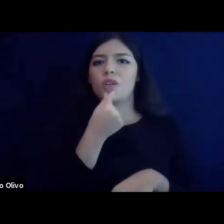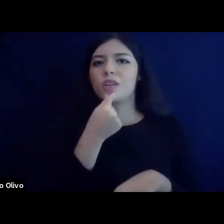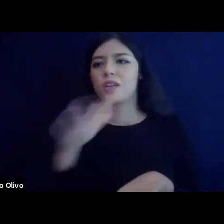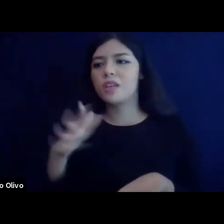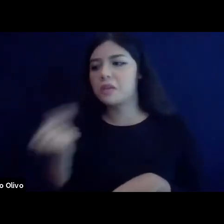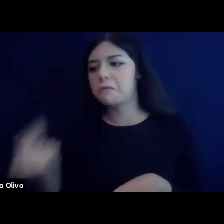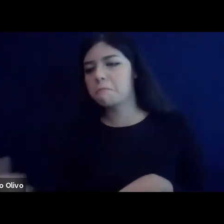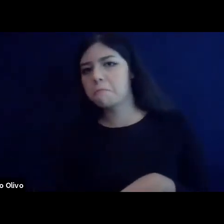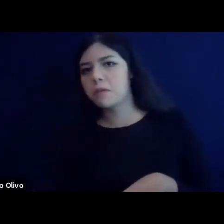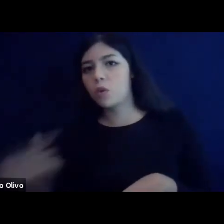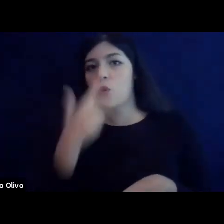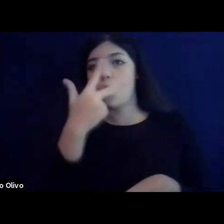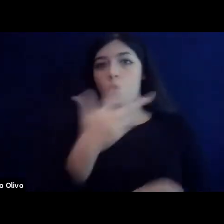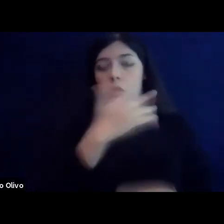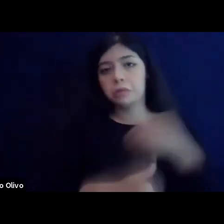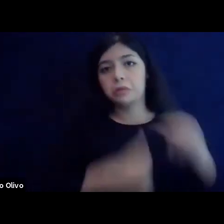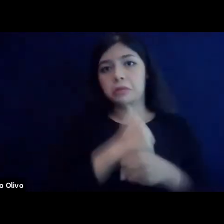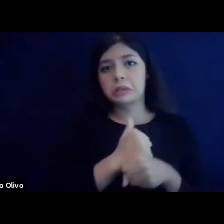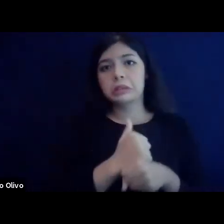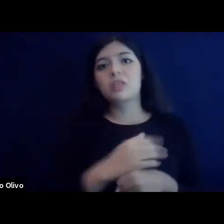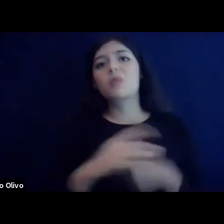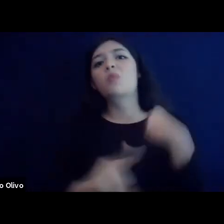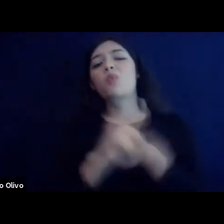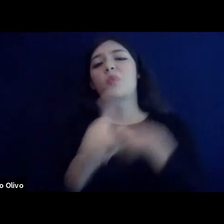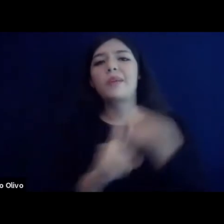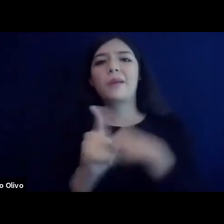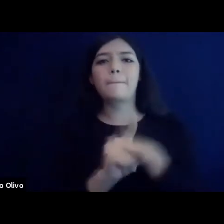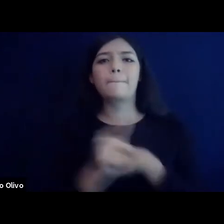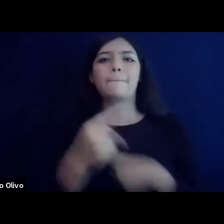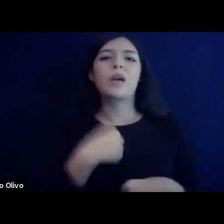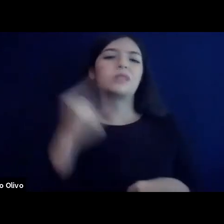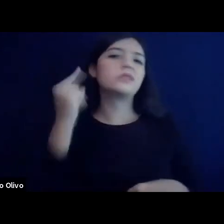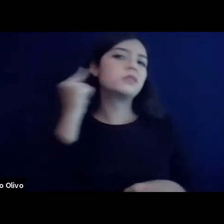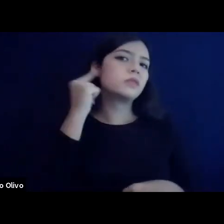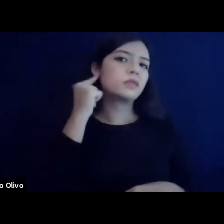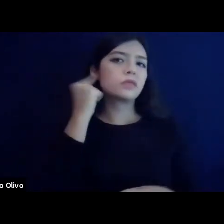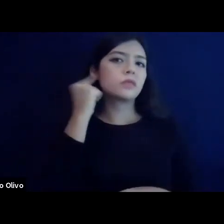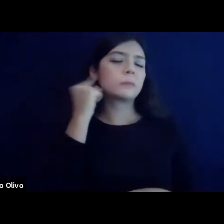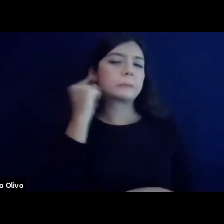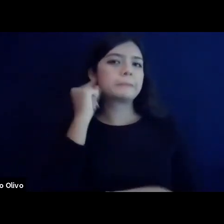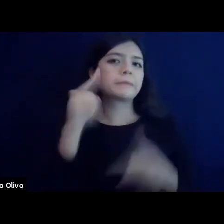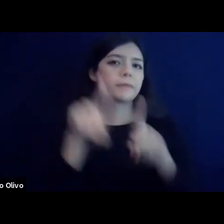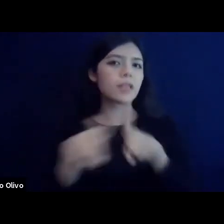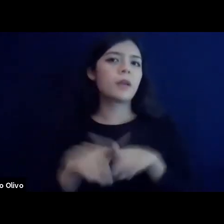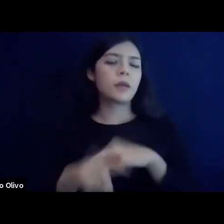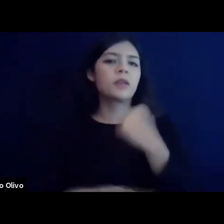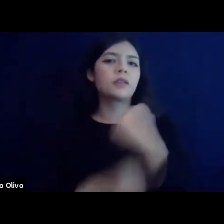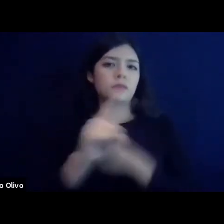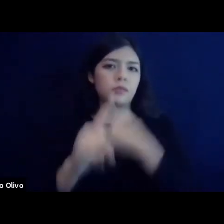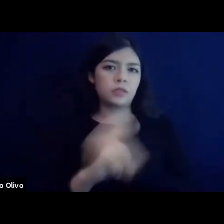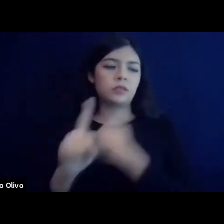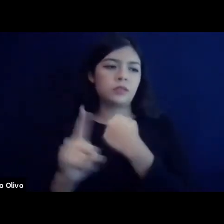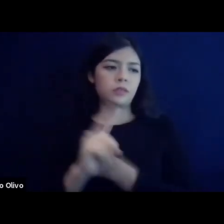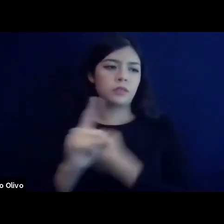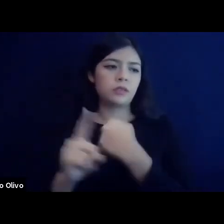los 8 años aproximadamente, 7, 8 años. Y bueno, se hizo necesario que se